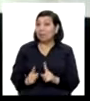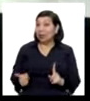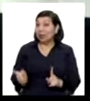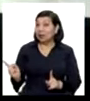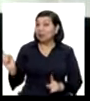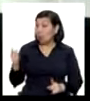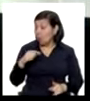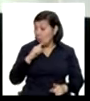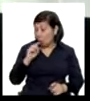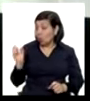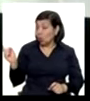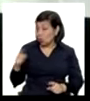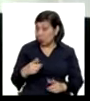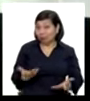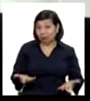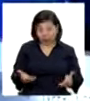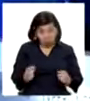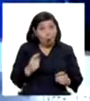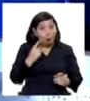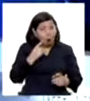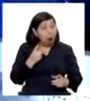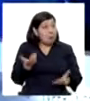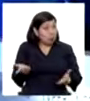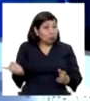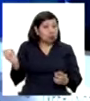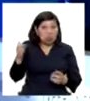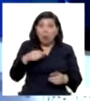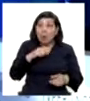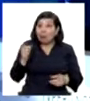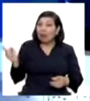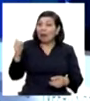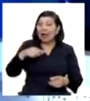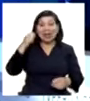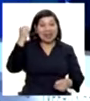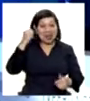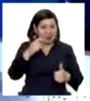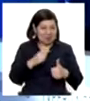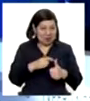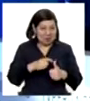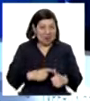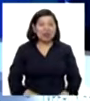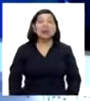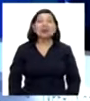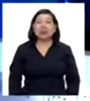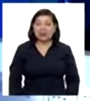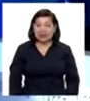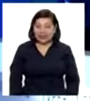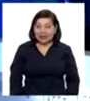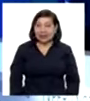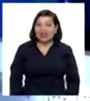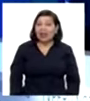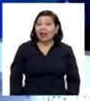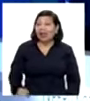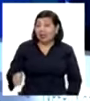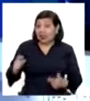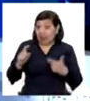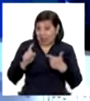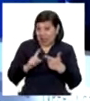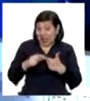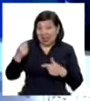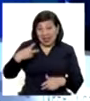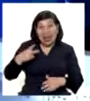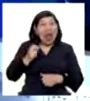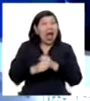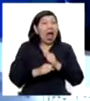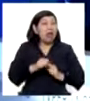hay trabajos que solamente son para varones. Efectivamente. ¿No? Ese fue el ganador de la primera edición. Sí, sí. En la segunda edición